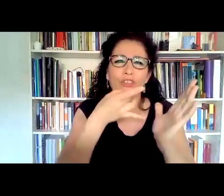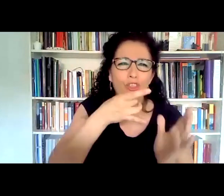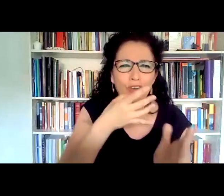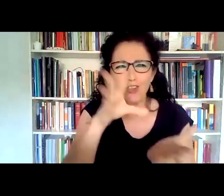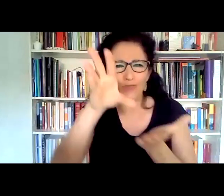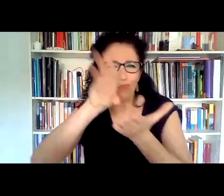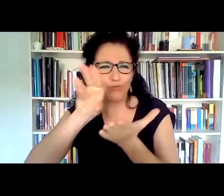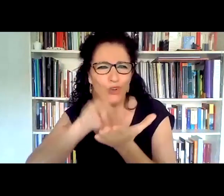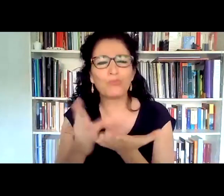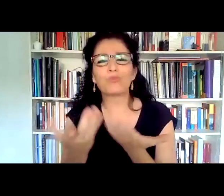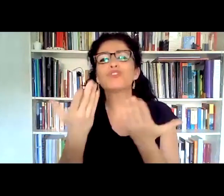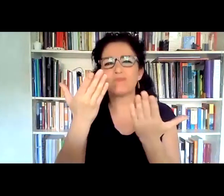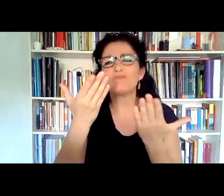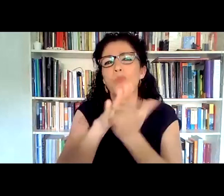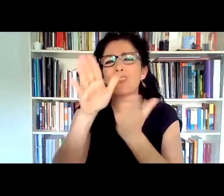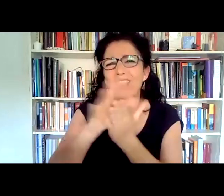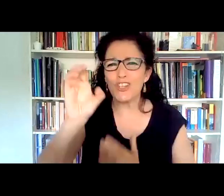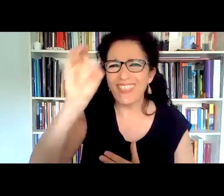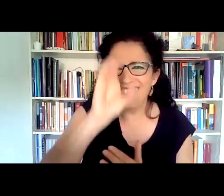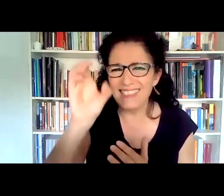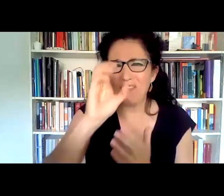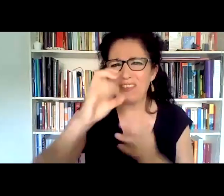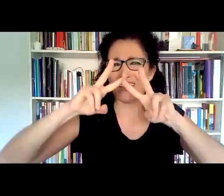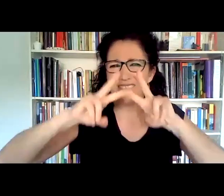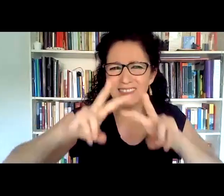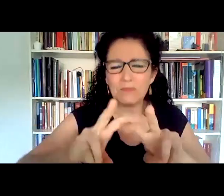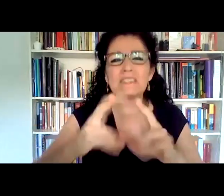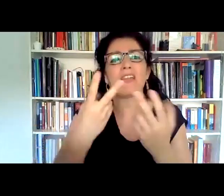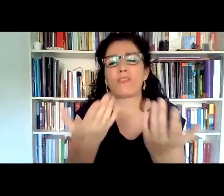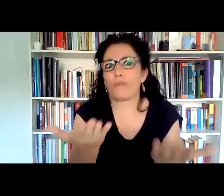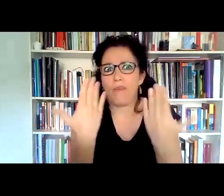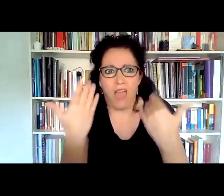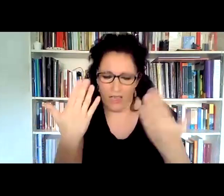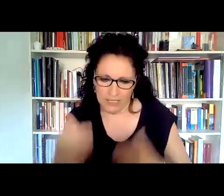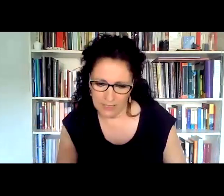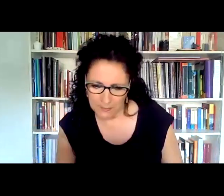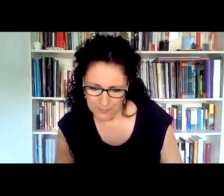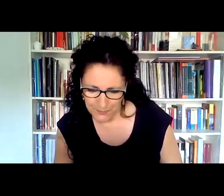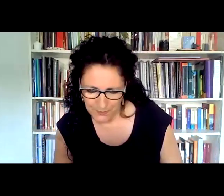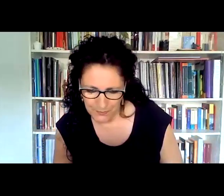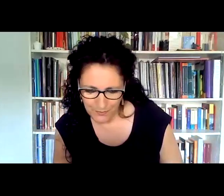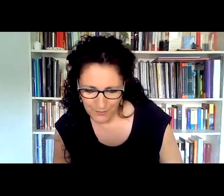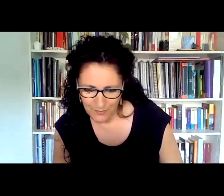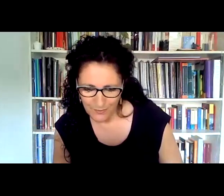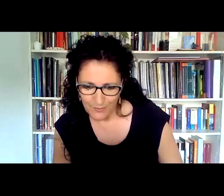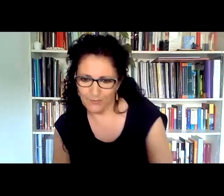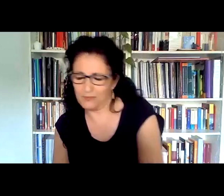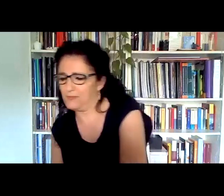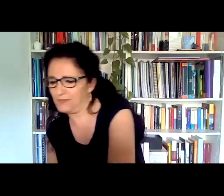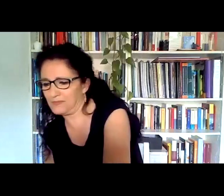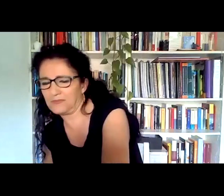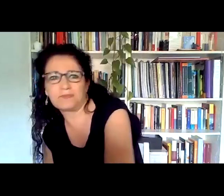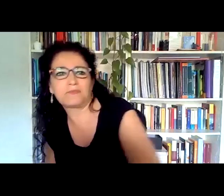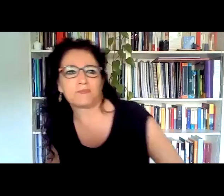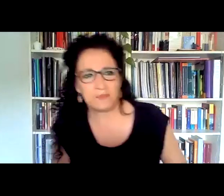en diferentes ámbitos: glosarios, diccionarios, corpus, publicaciones científicas, investigaciones, etc.